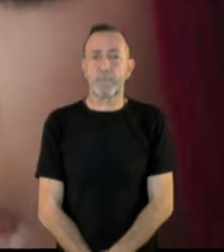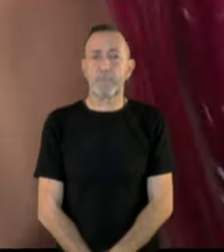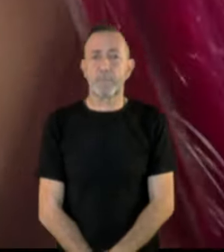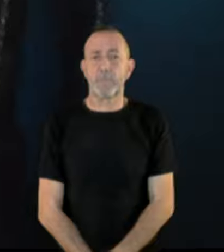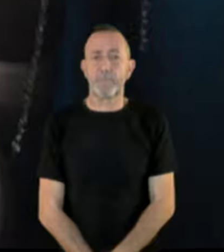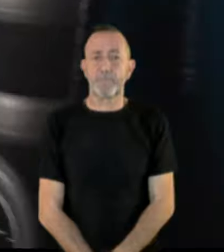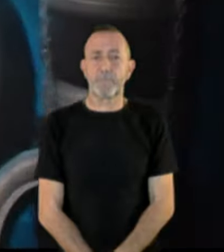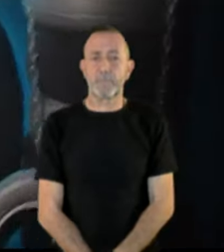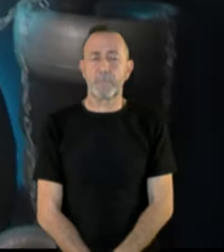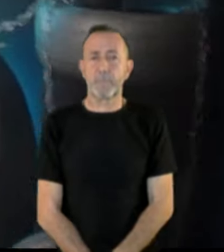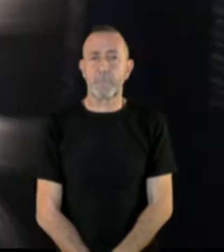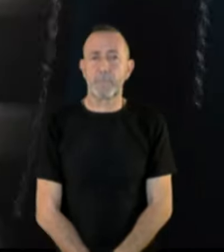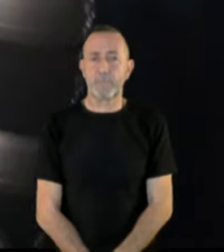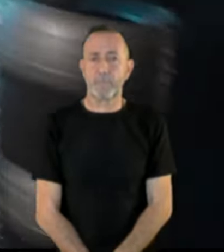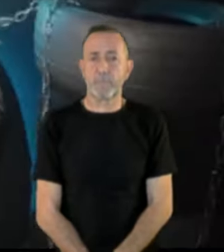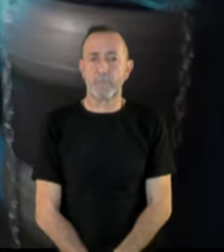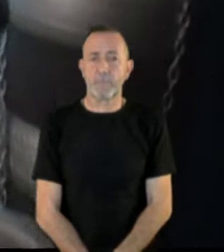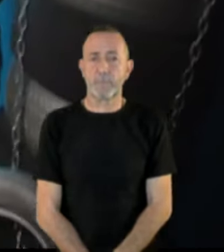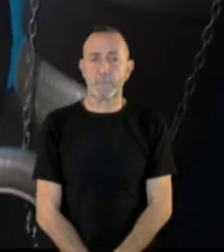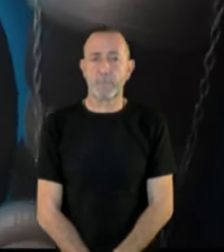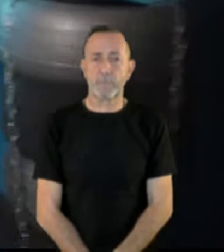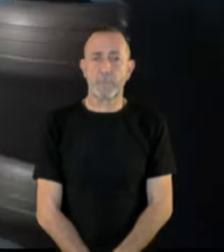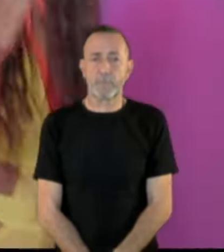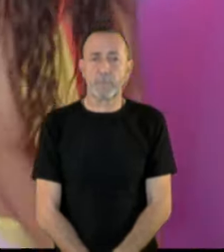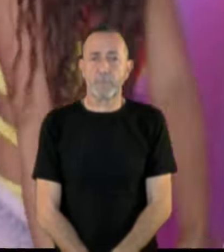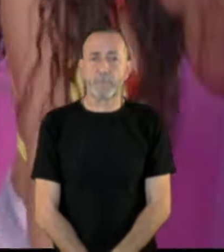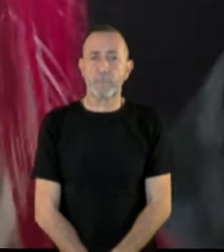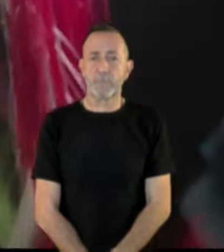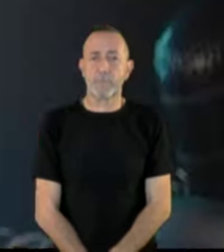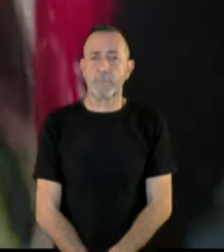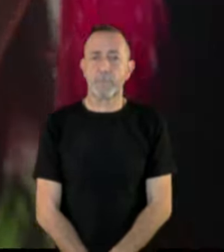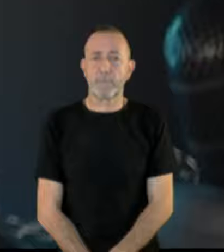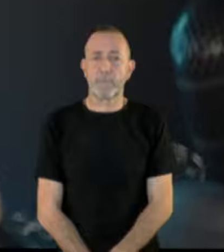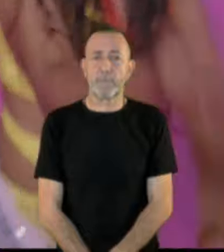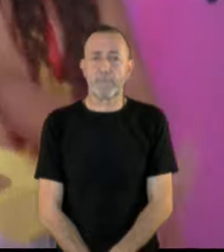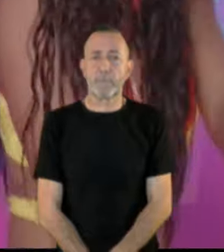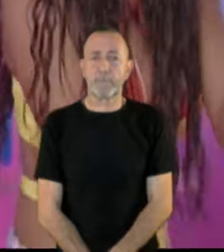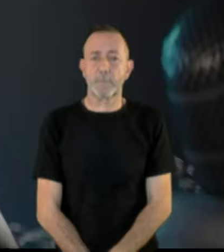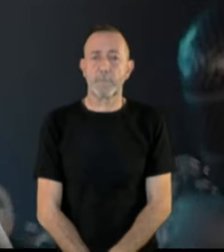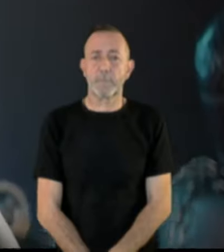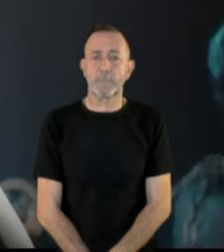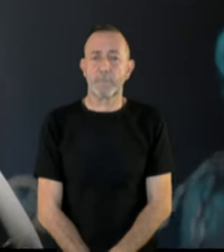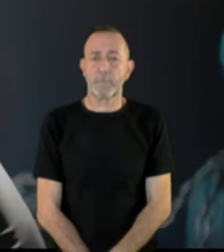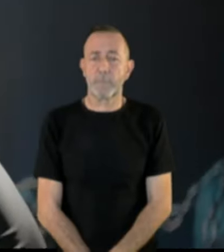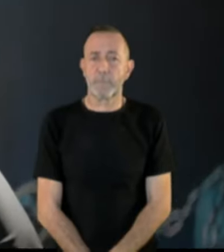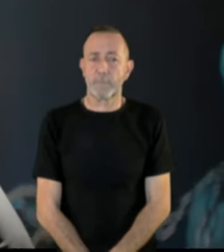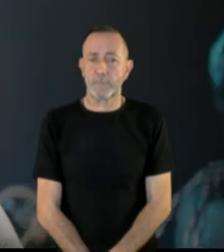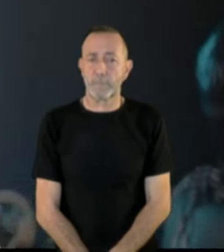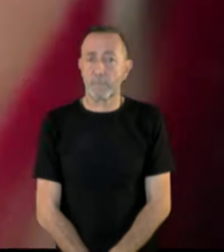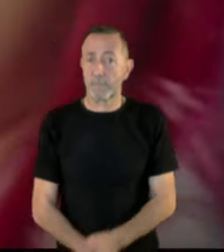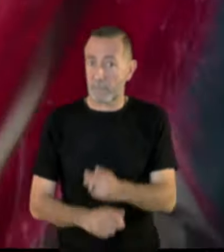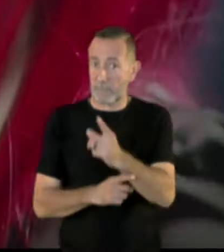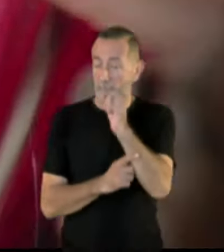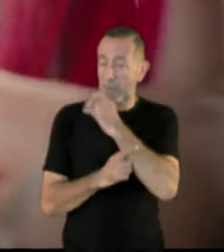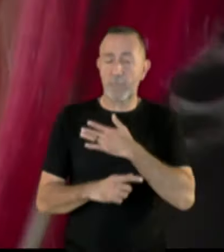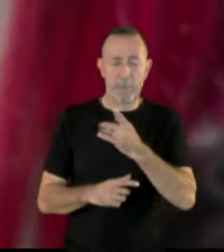con estot probando es el título junto a la canaria petacas ya está